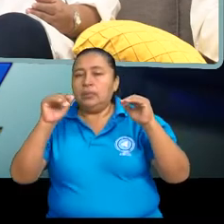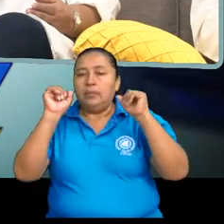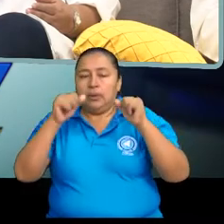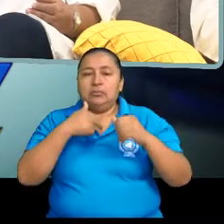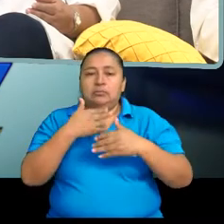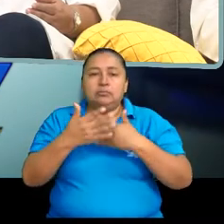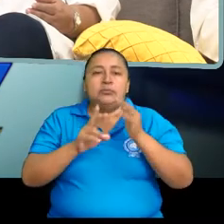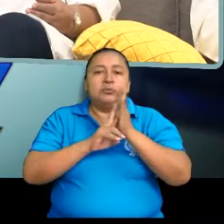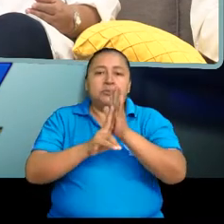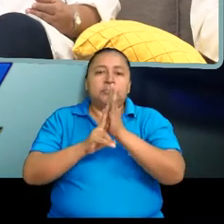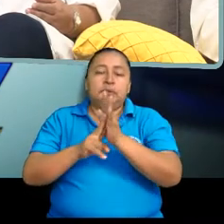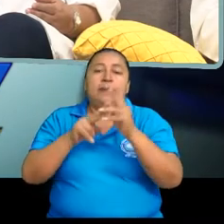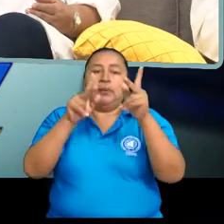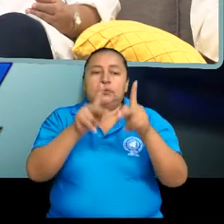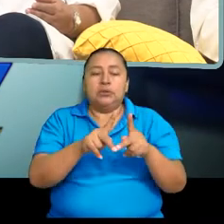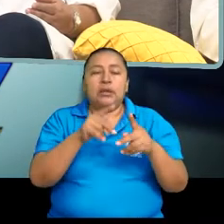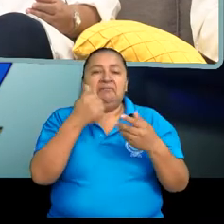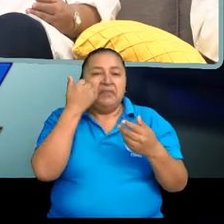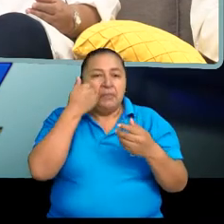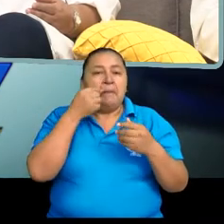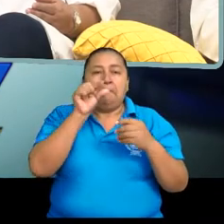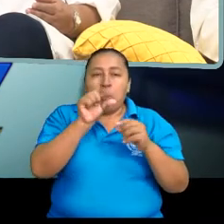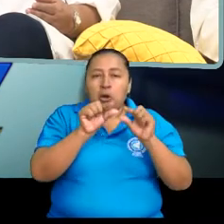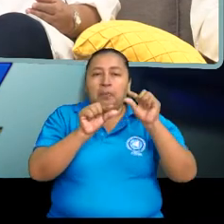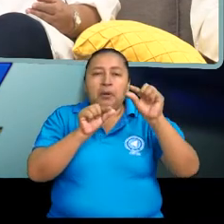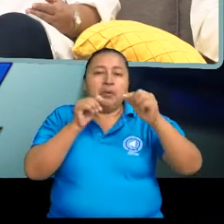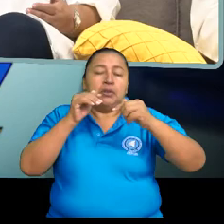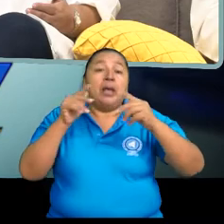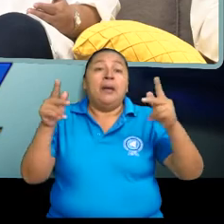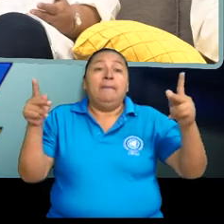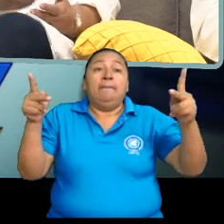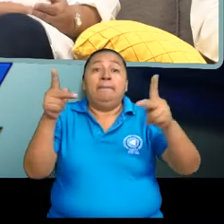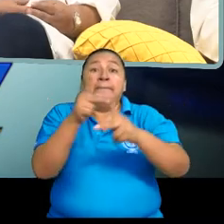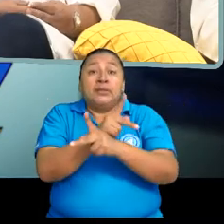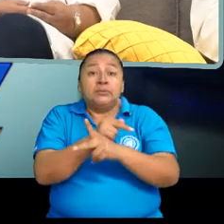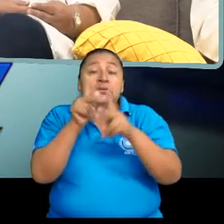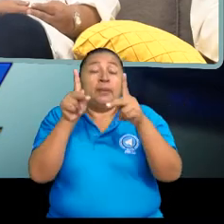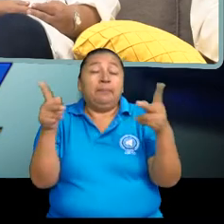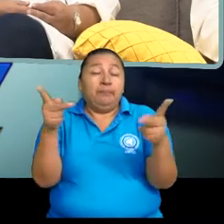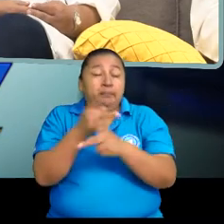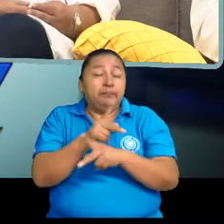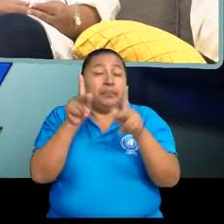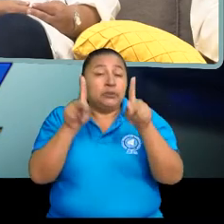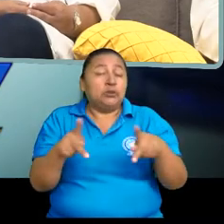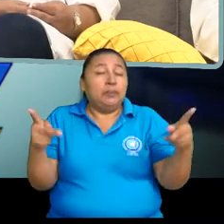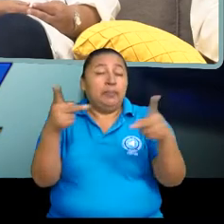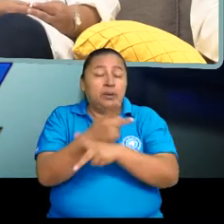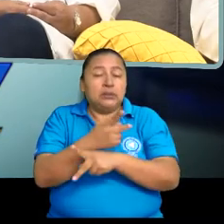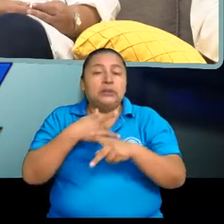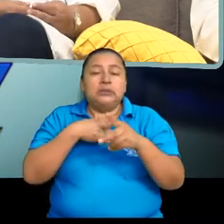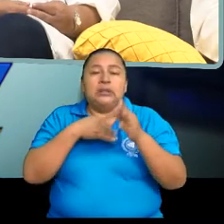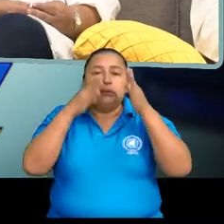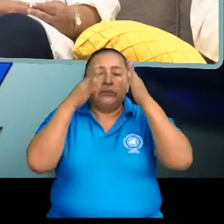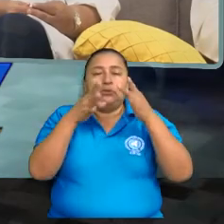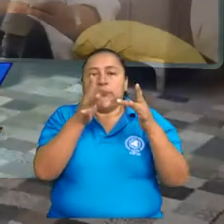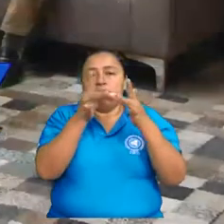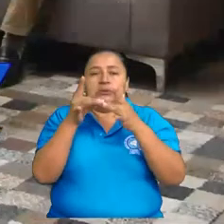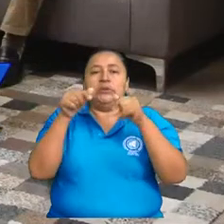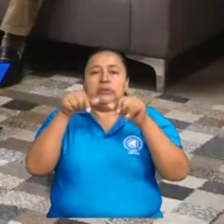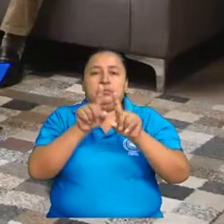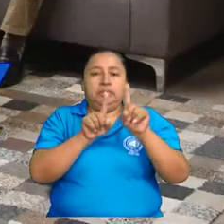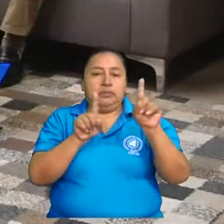dando respuesta a los casos leves, a los casos moderados y a los casos graves que van a necesitar un nivel de atención especializada a nivel